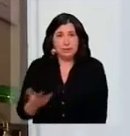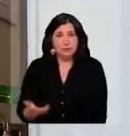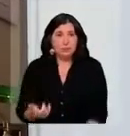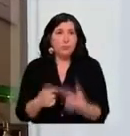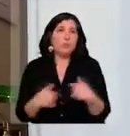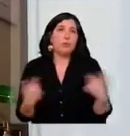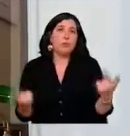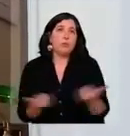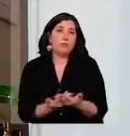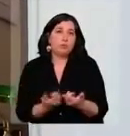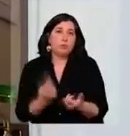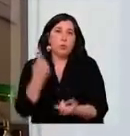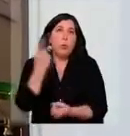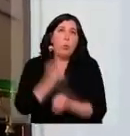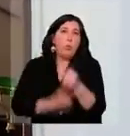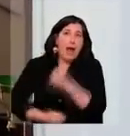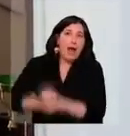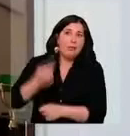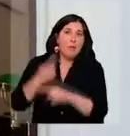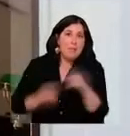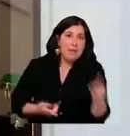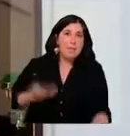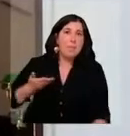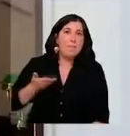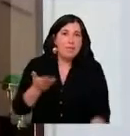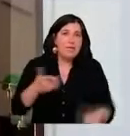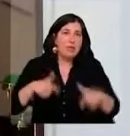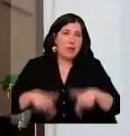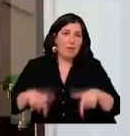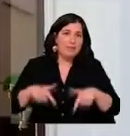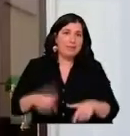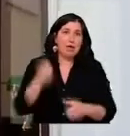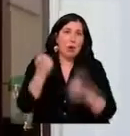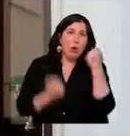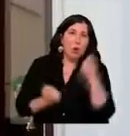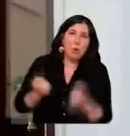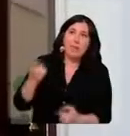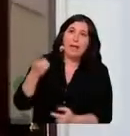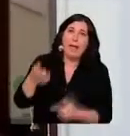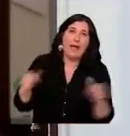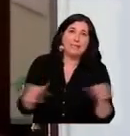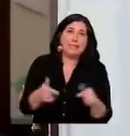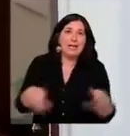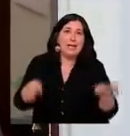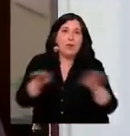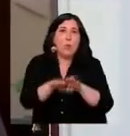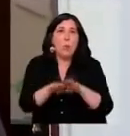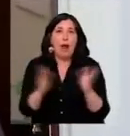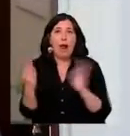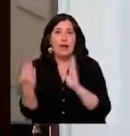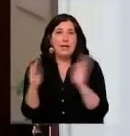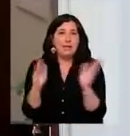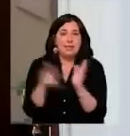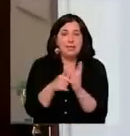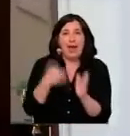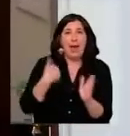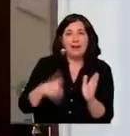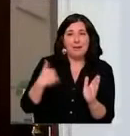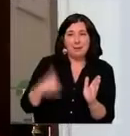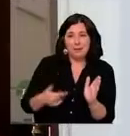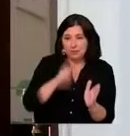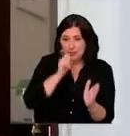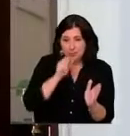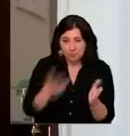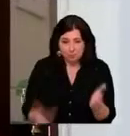venimos hace un año y medio reclamando en el ministerio de economía es que toma una medida espejo a la que tiene argentina que eso significa